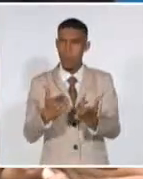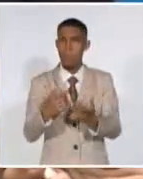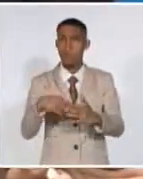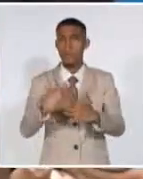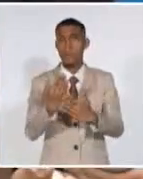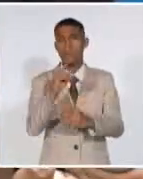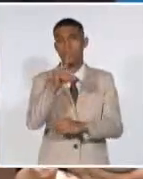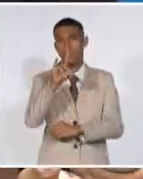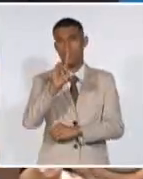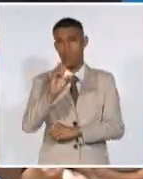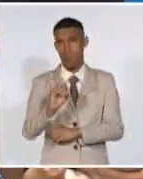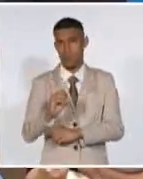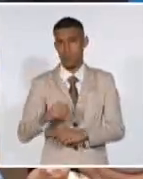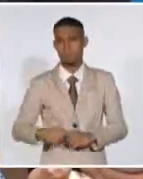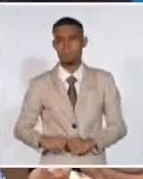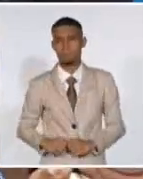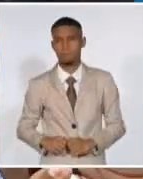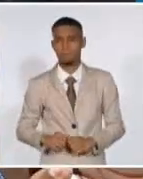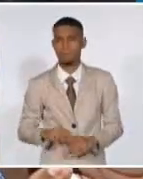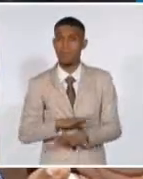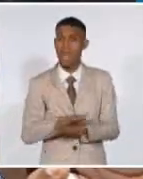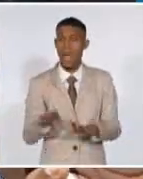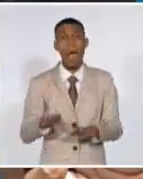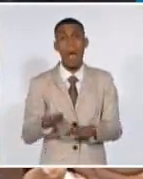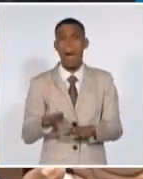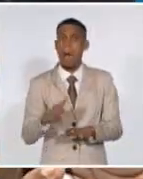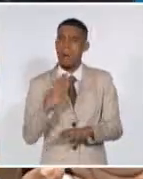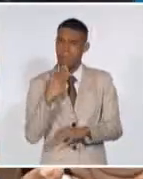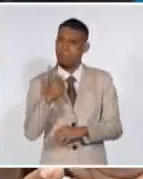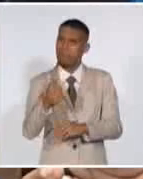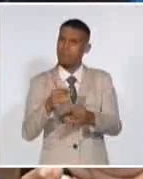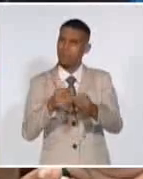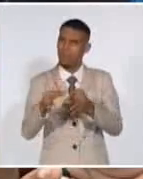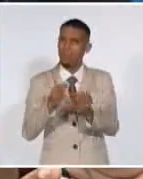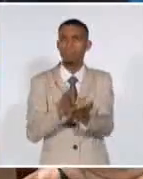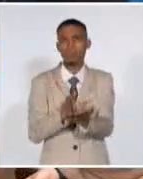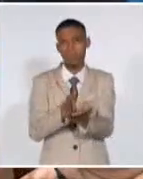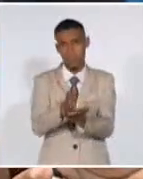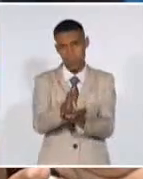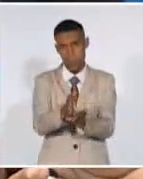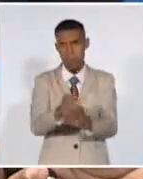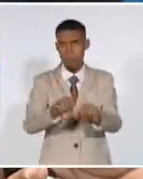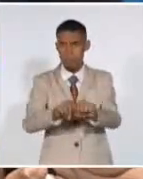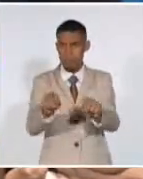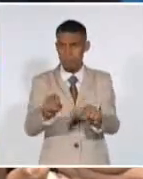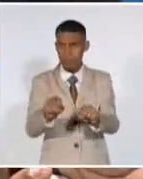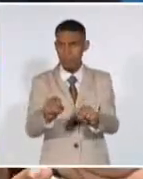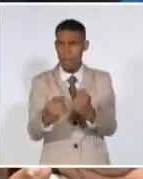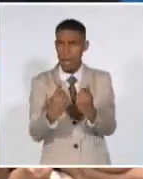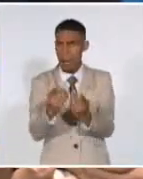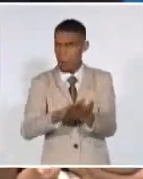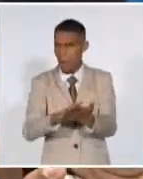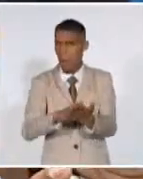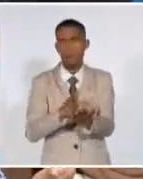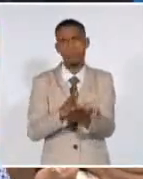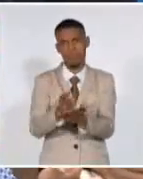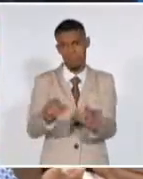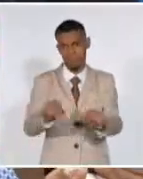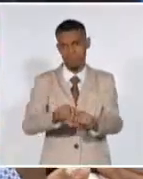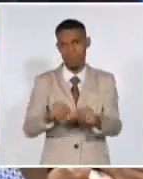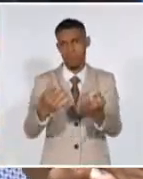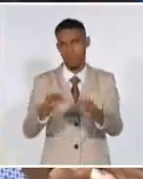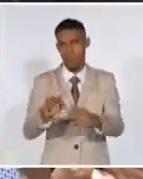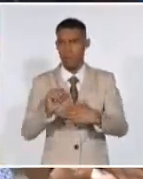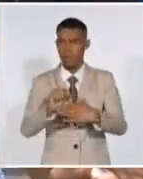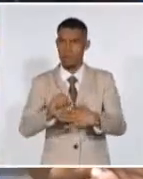que bueno sería ya un récord histórico del punto de vista de continuidad de operación de una unidad de la